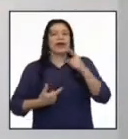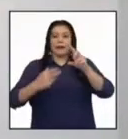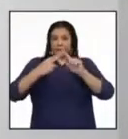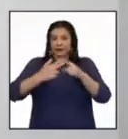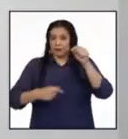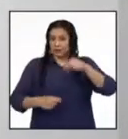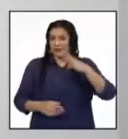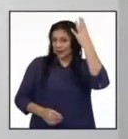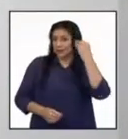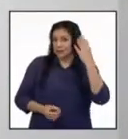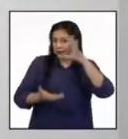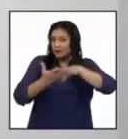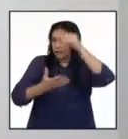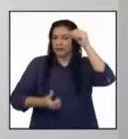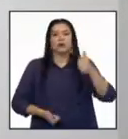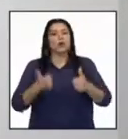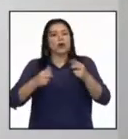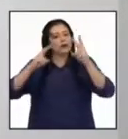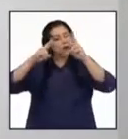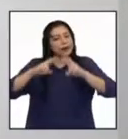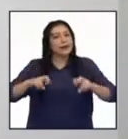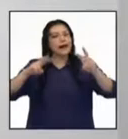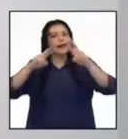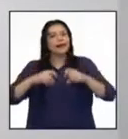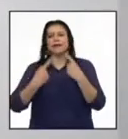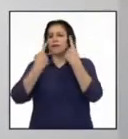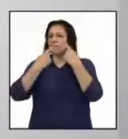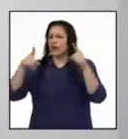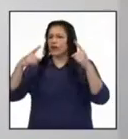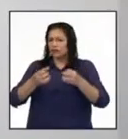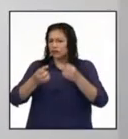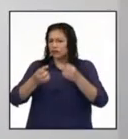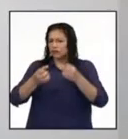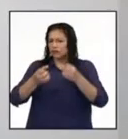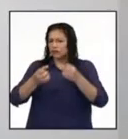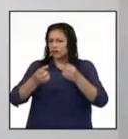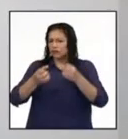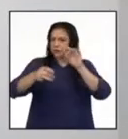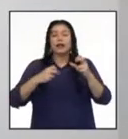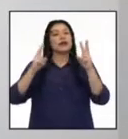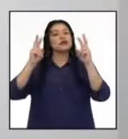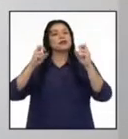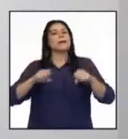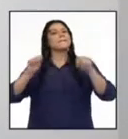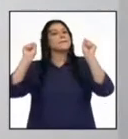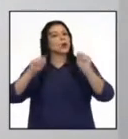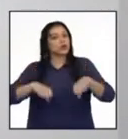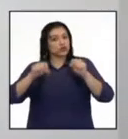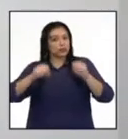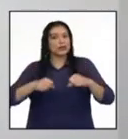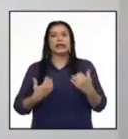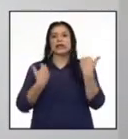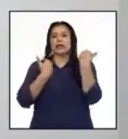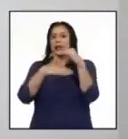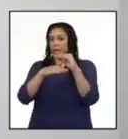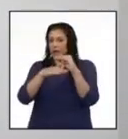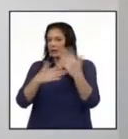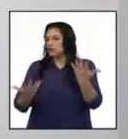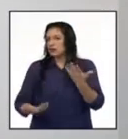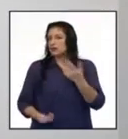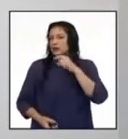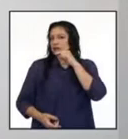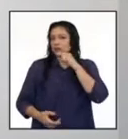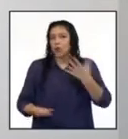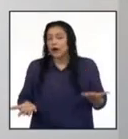Iniciemos esta experiencia con el análisis de distintas fuentes sobre las posibilidades y limitaciones de